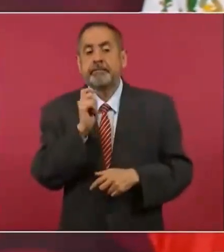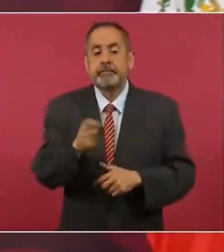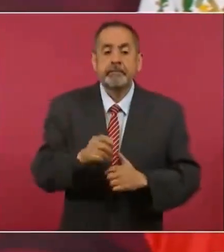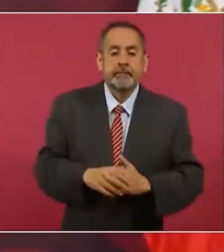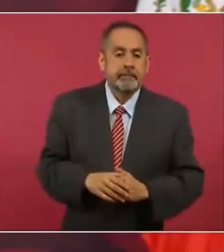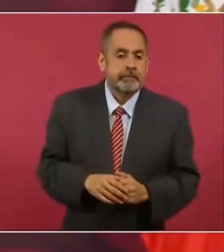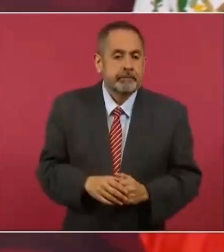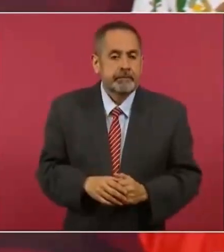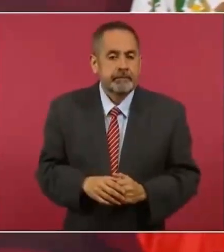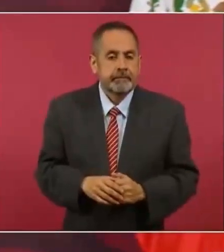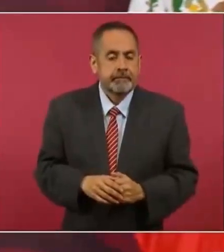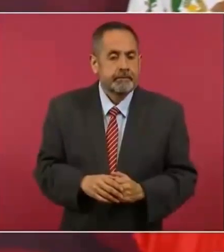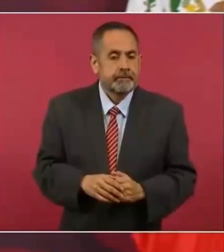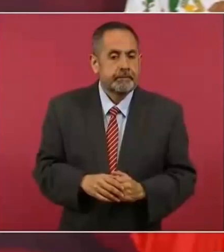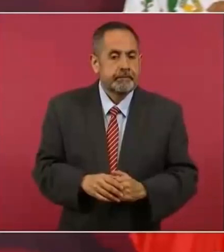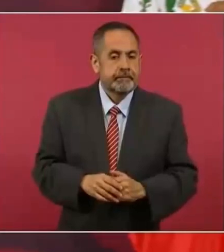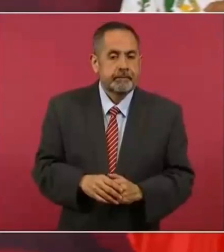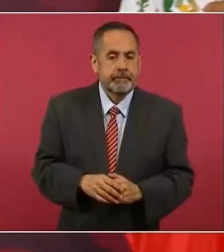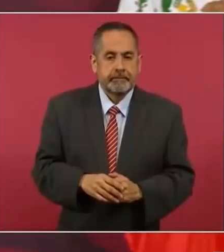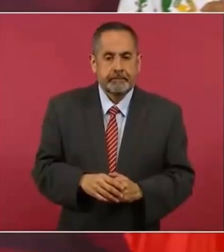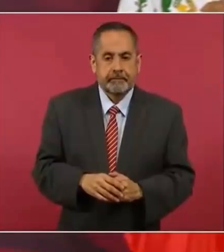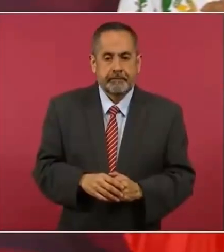tenía